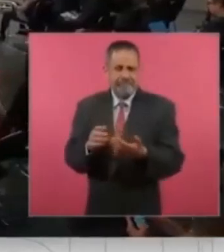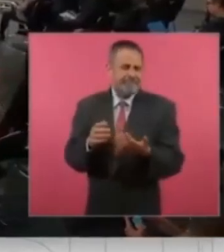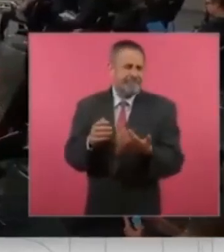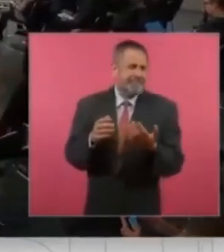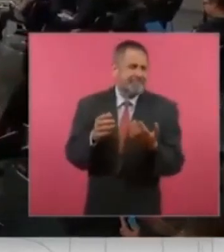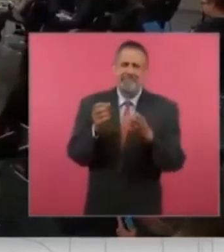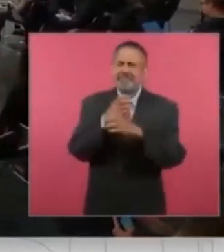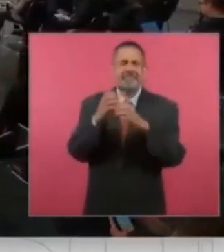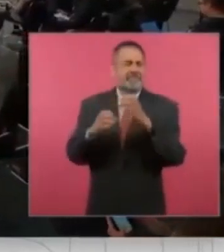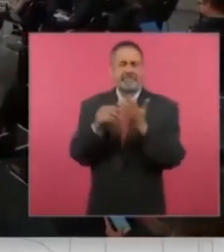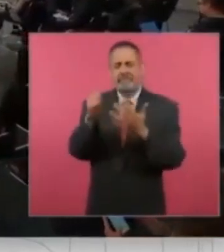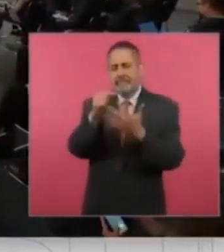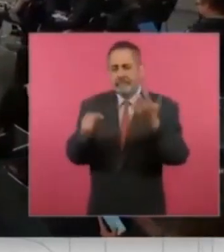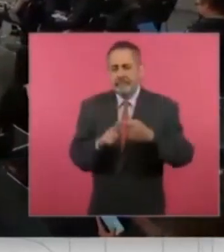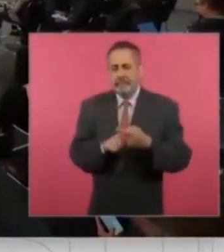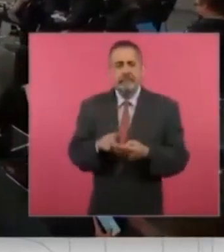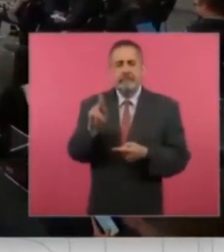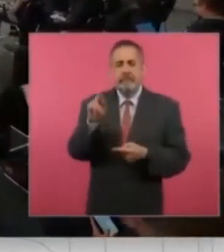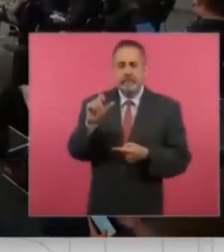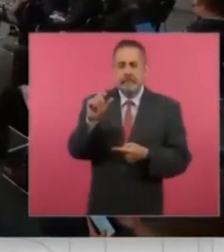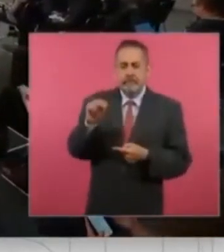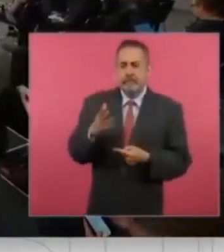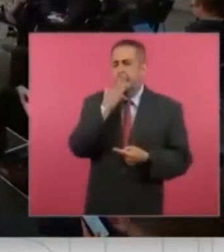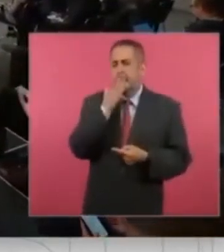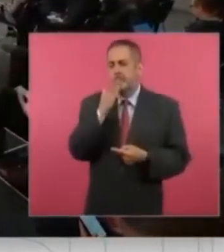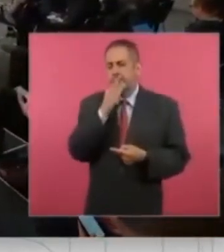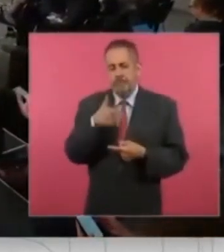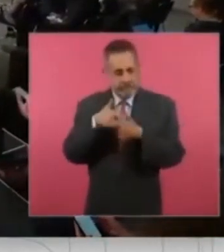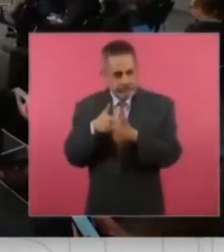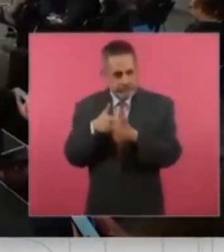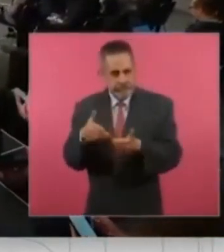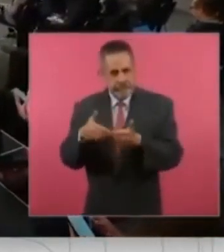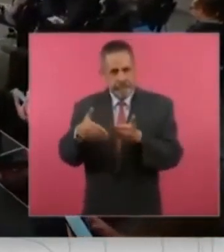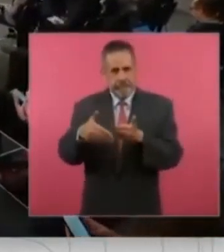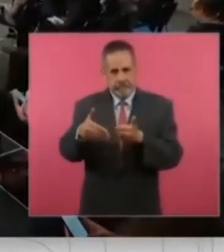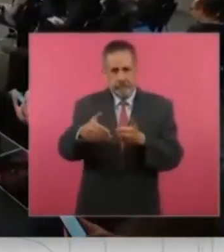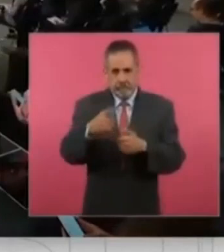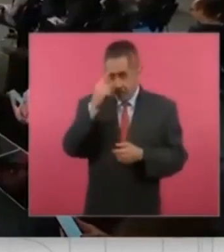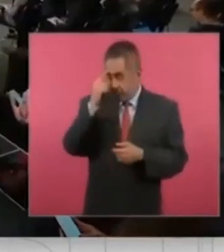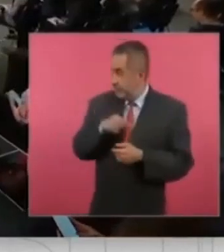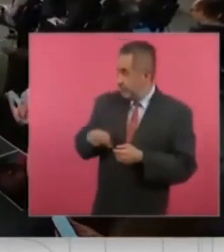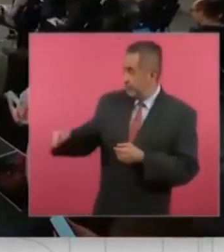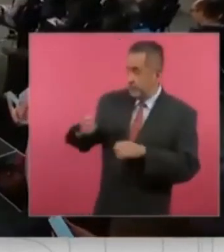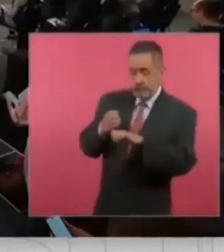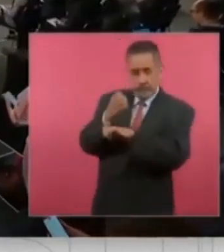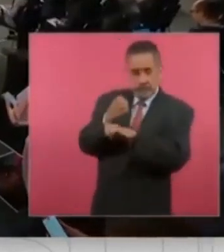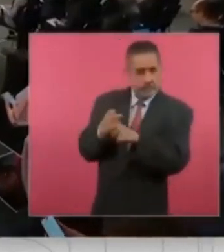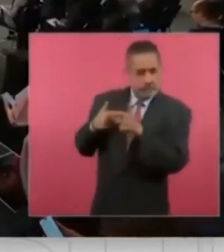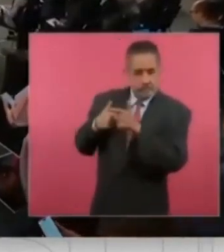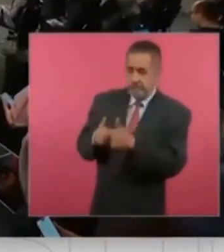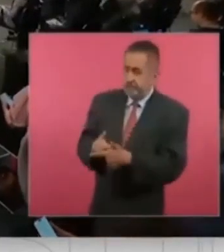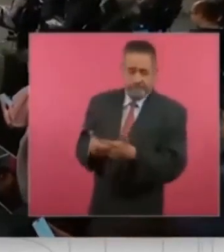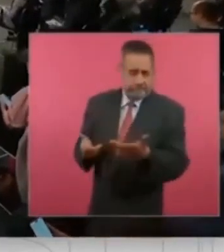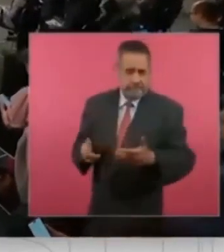muchas otras cosas, el plan Sonora, y aquí los planes para estos estados,